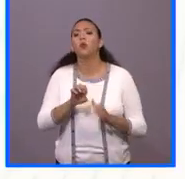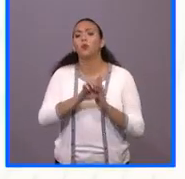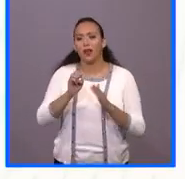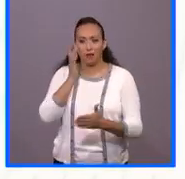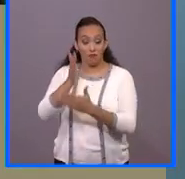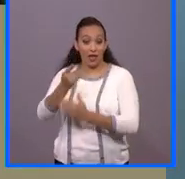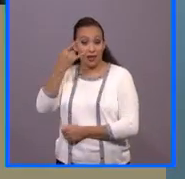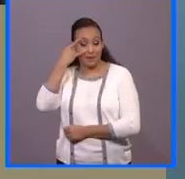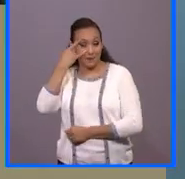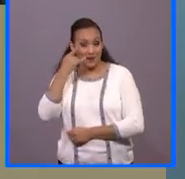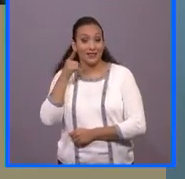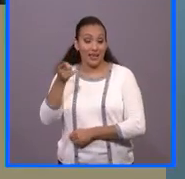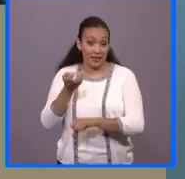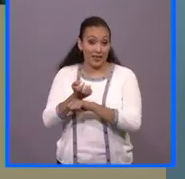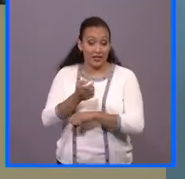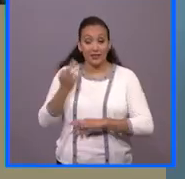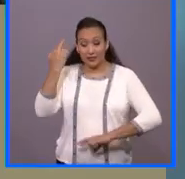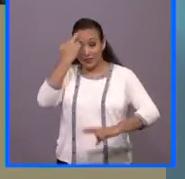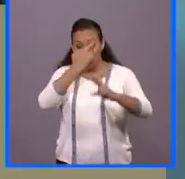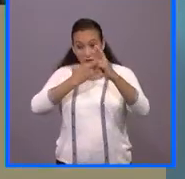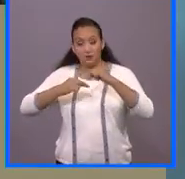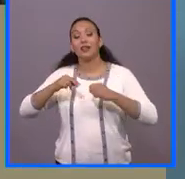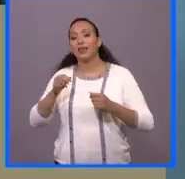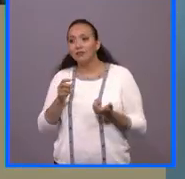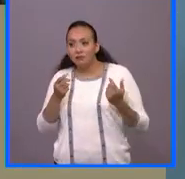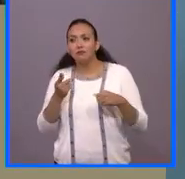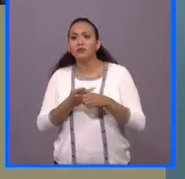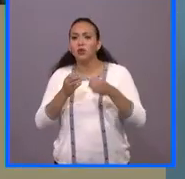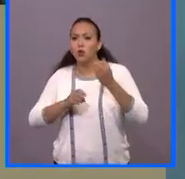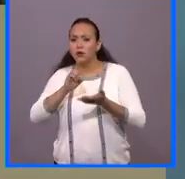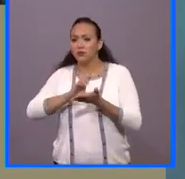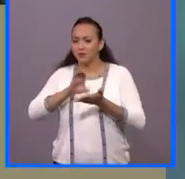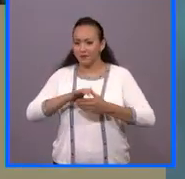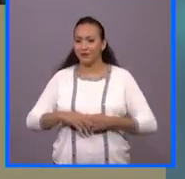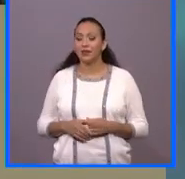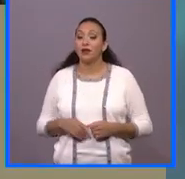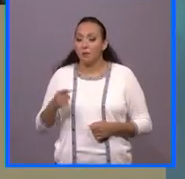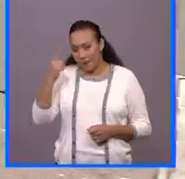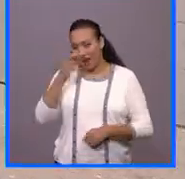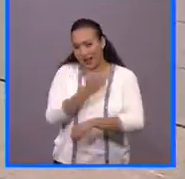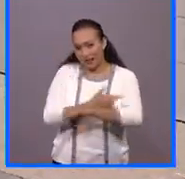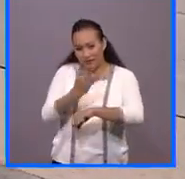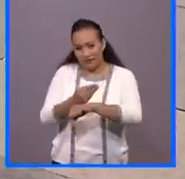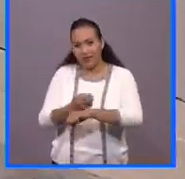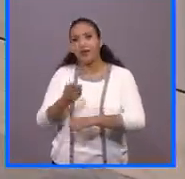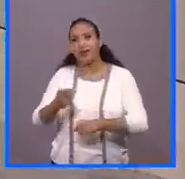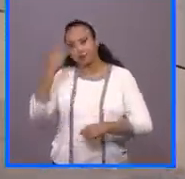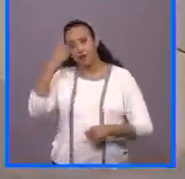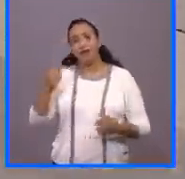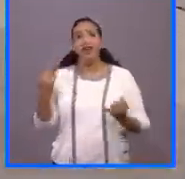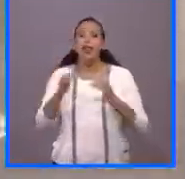visitó Campeche, donde se abordó la perspectiva de discapacidad. Indicaron que los ajustes al procedimiento buscan poner en